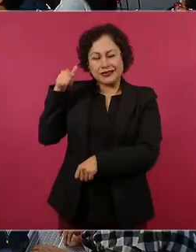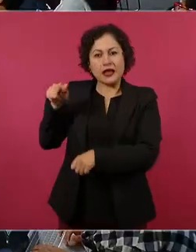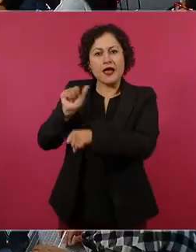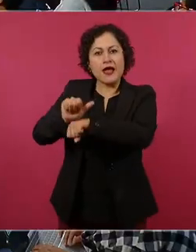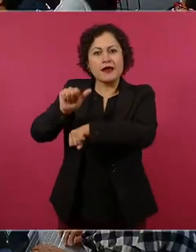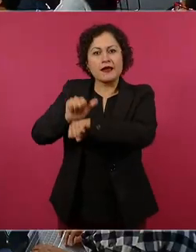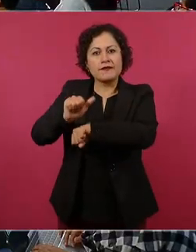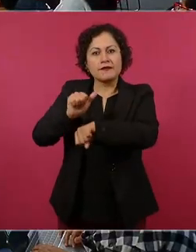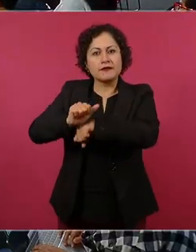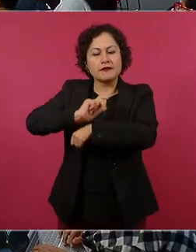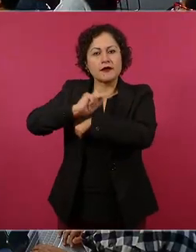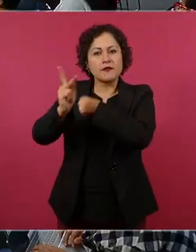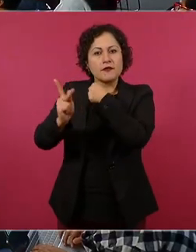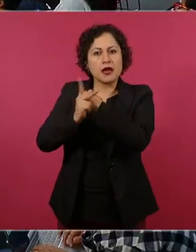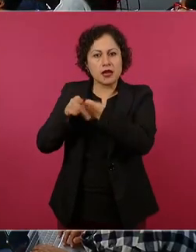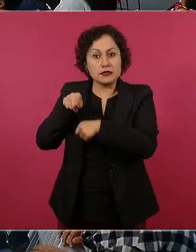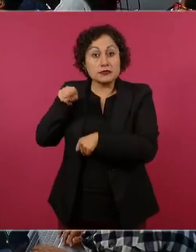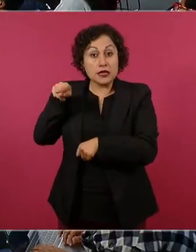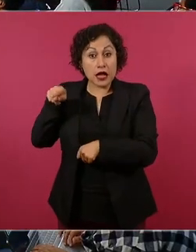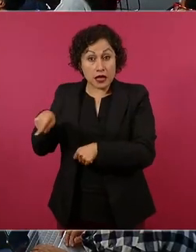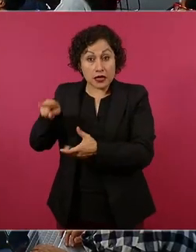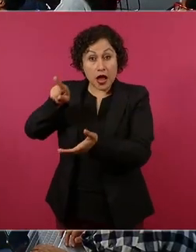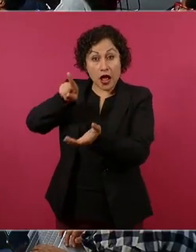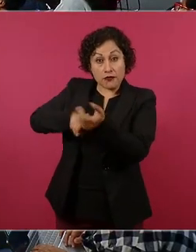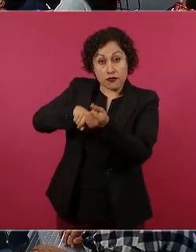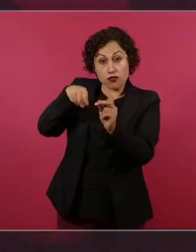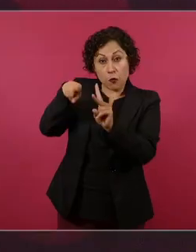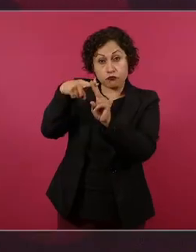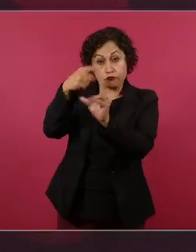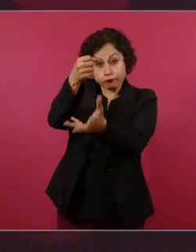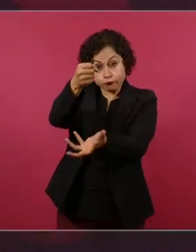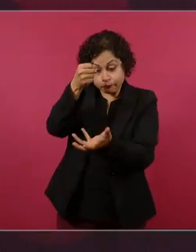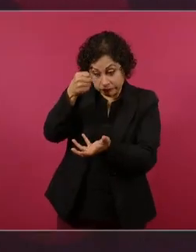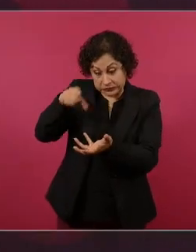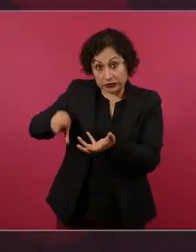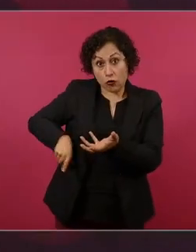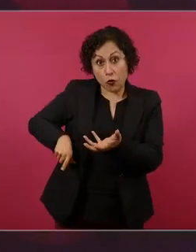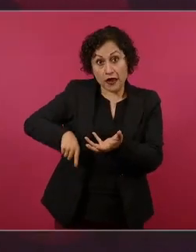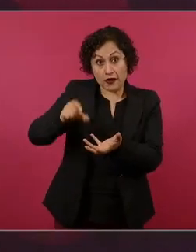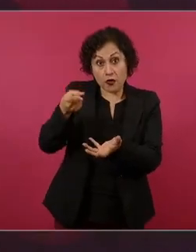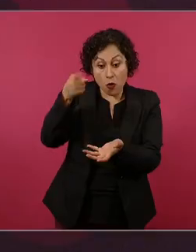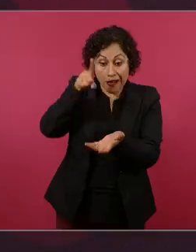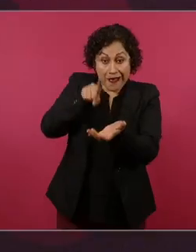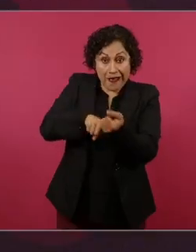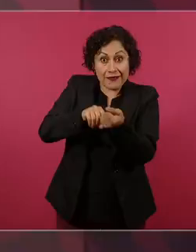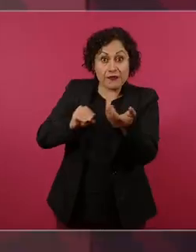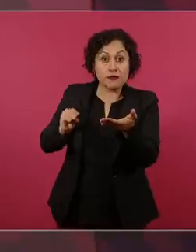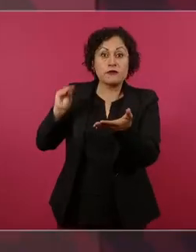partida en el presupuesto para financiar